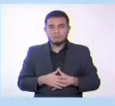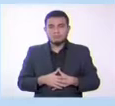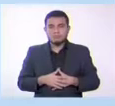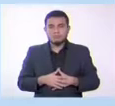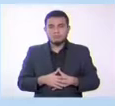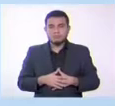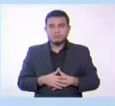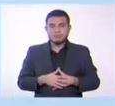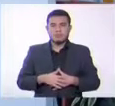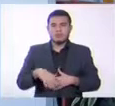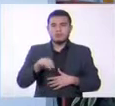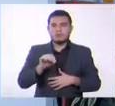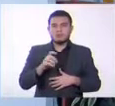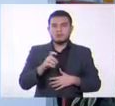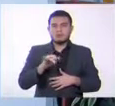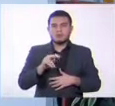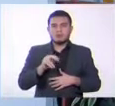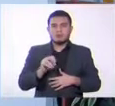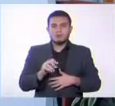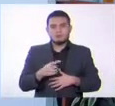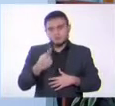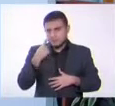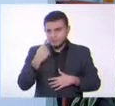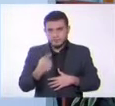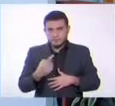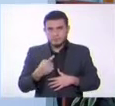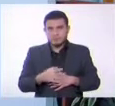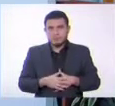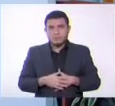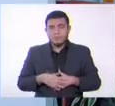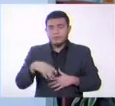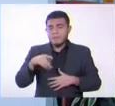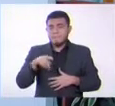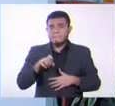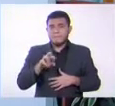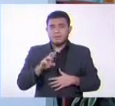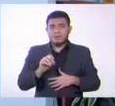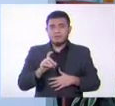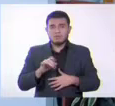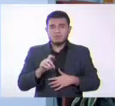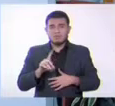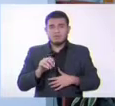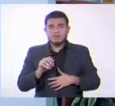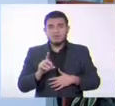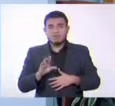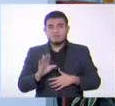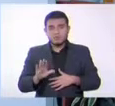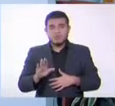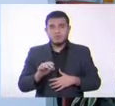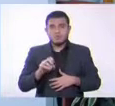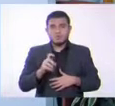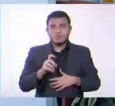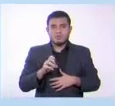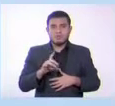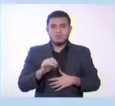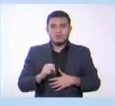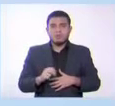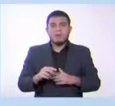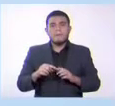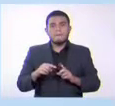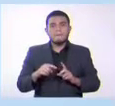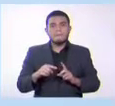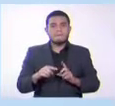El oxígeno, como no se encuentra en un peróxido, su estado de oxidación es -2.